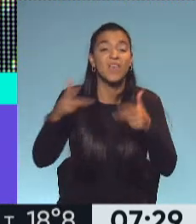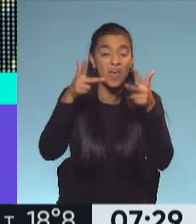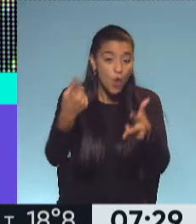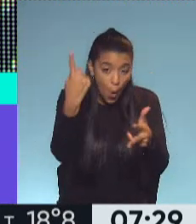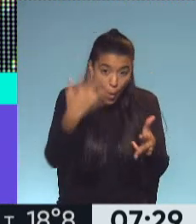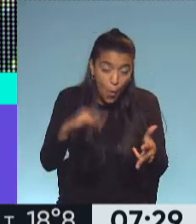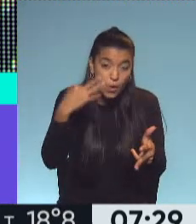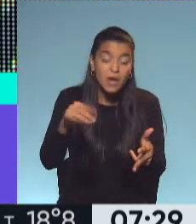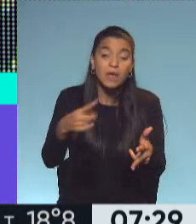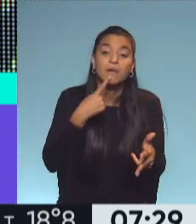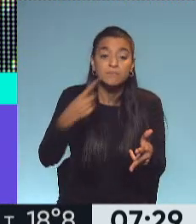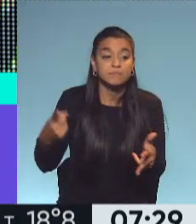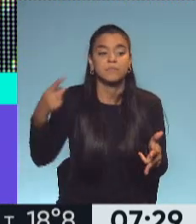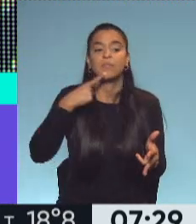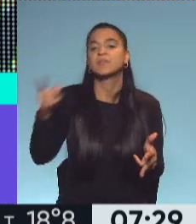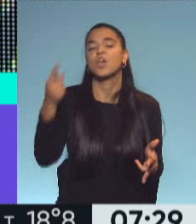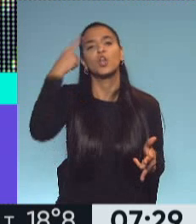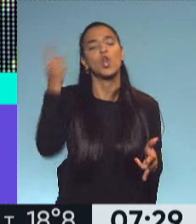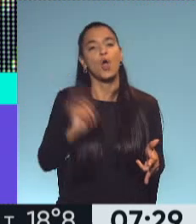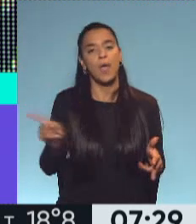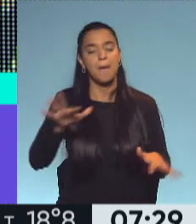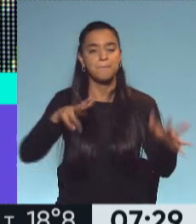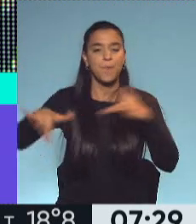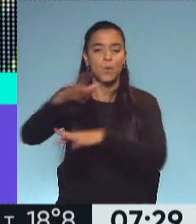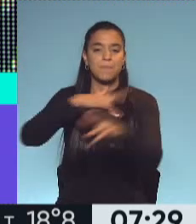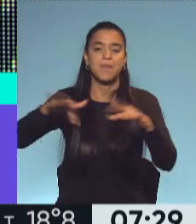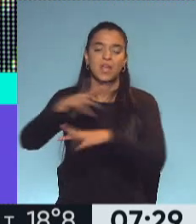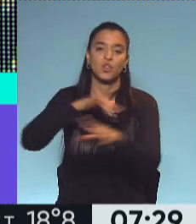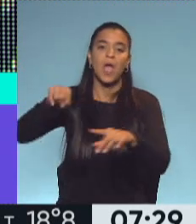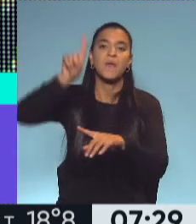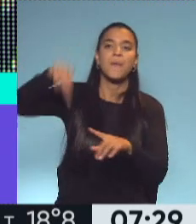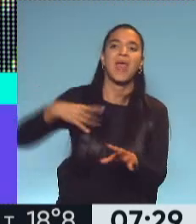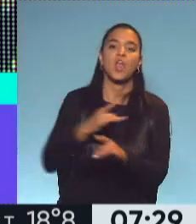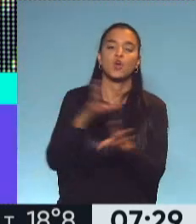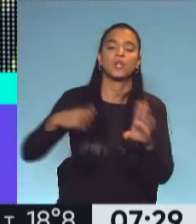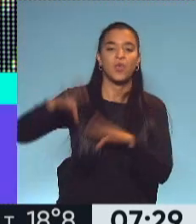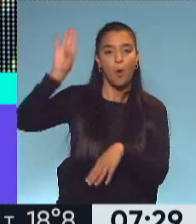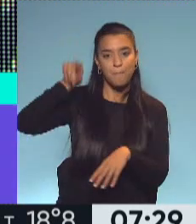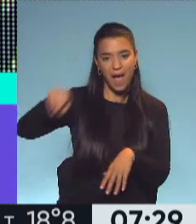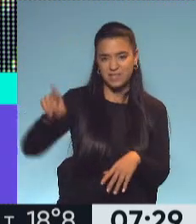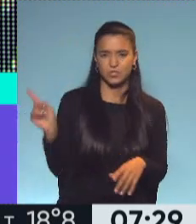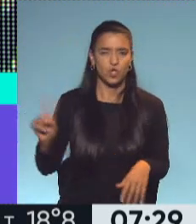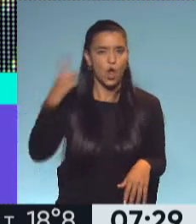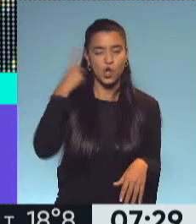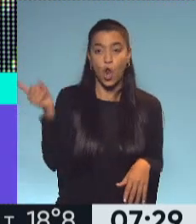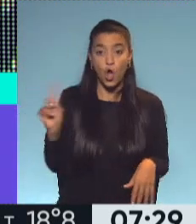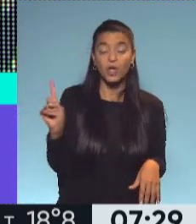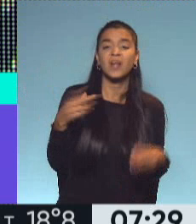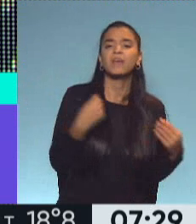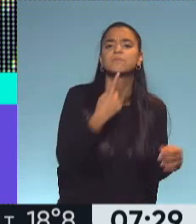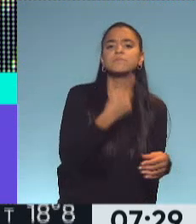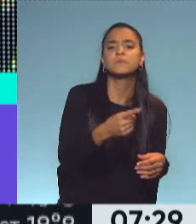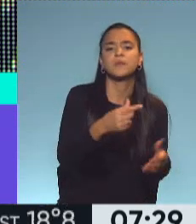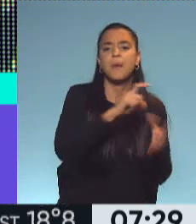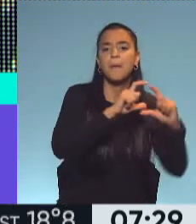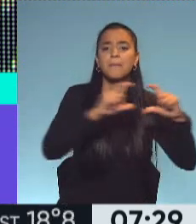manera, a ese descrédito de que el movimiento de circulación de personas no genere un incremento de casos, es